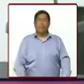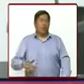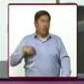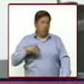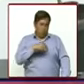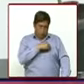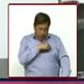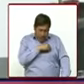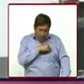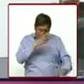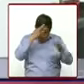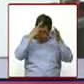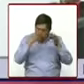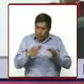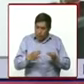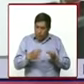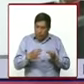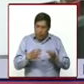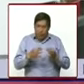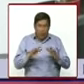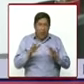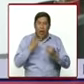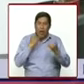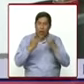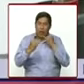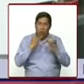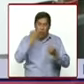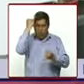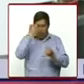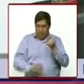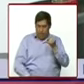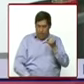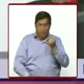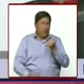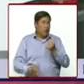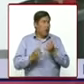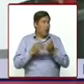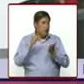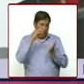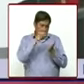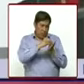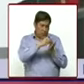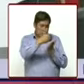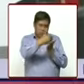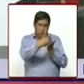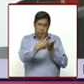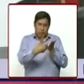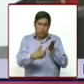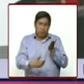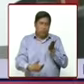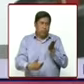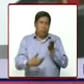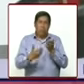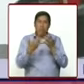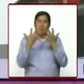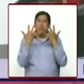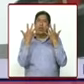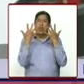Hemos tomado la decisión de aprobar el informe final, donde con las